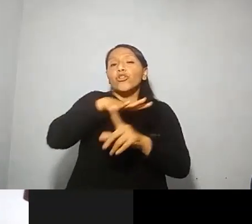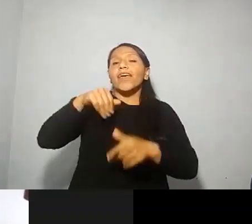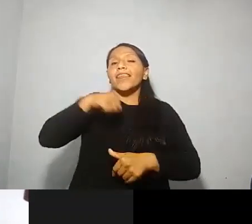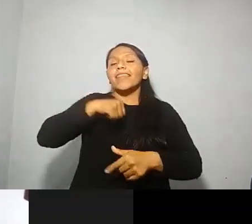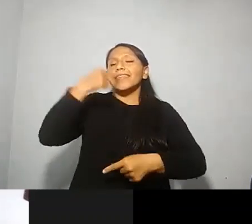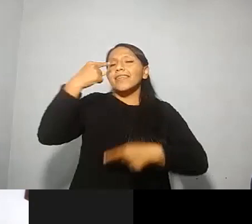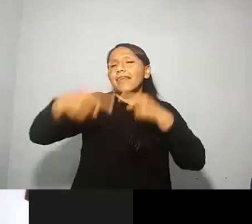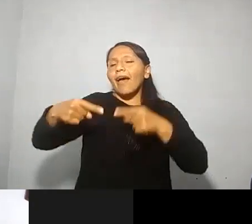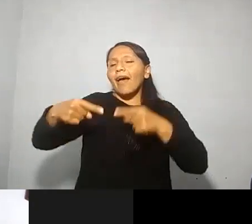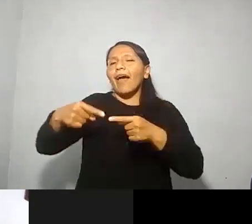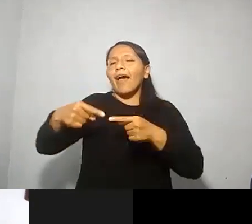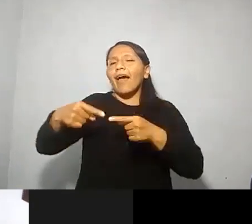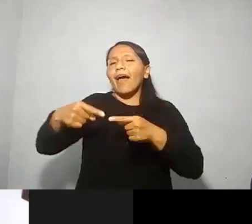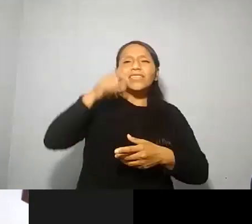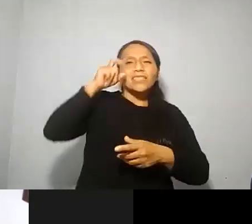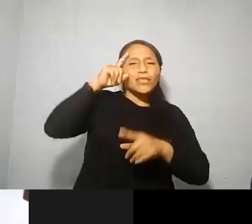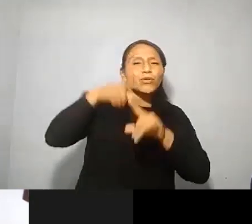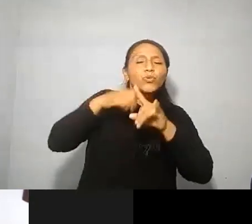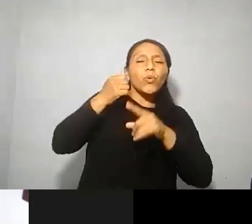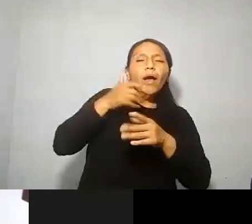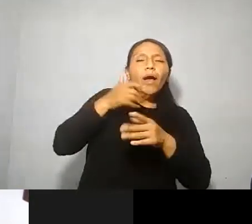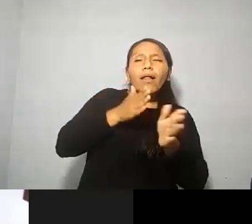preferencias sexuales, etcétera, etcétera, ¿no?